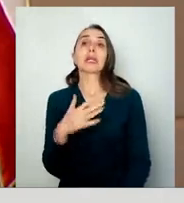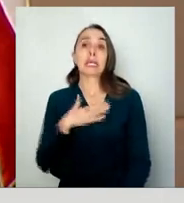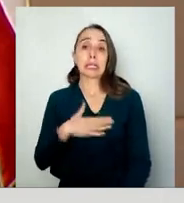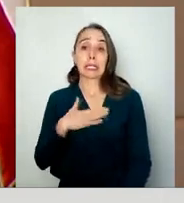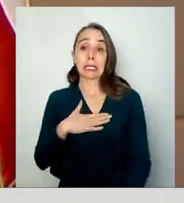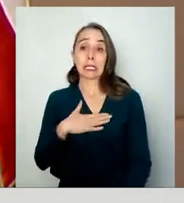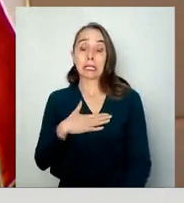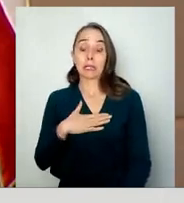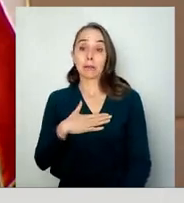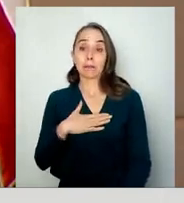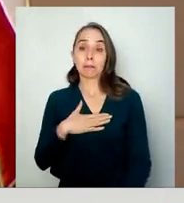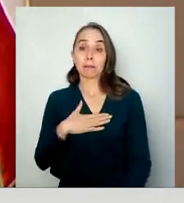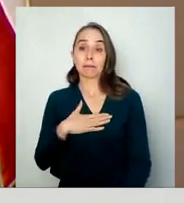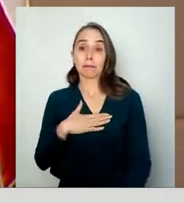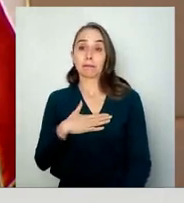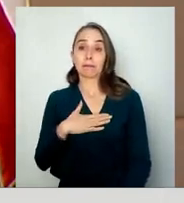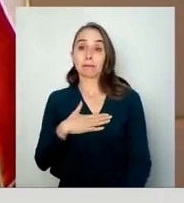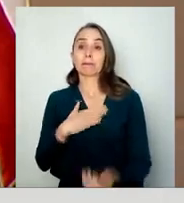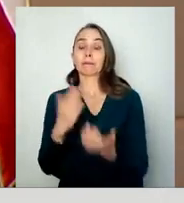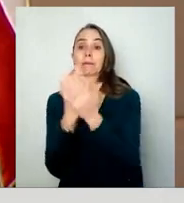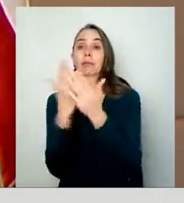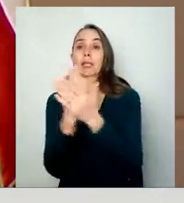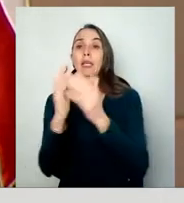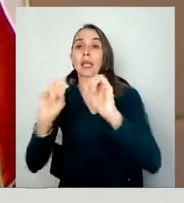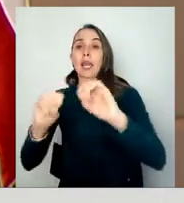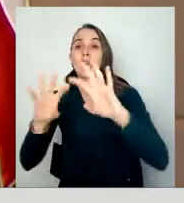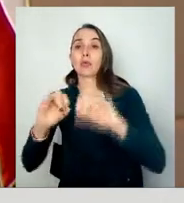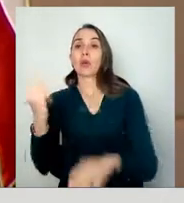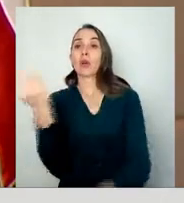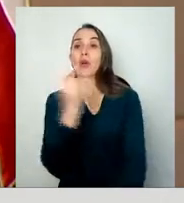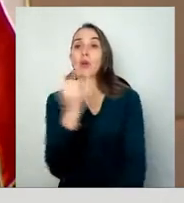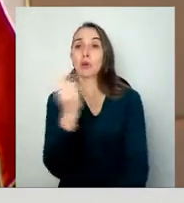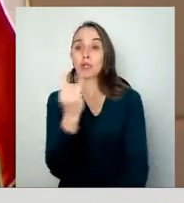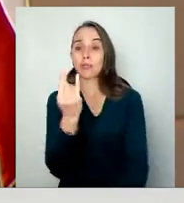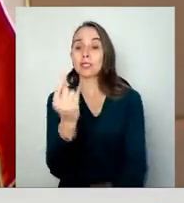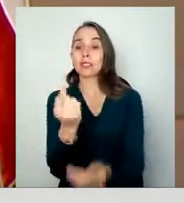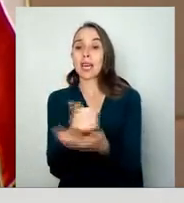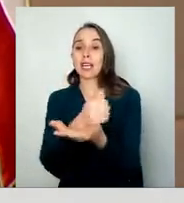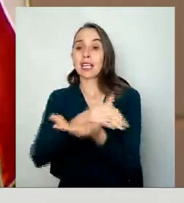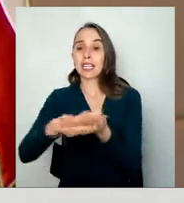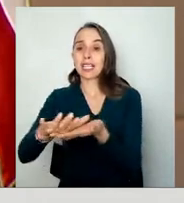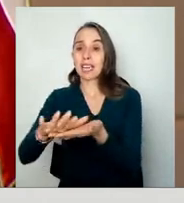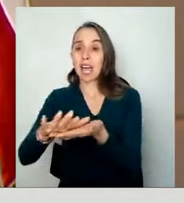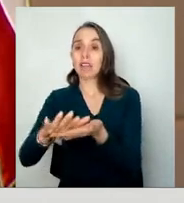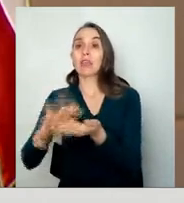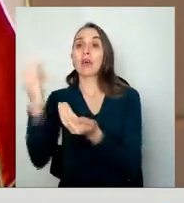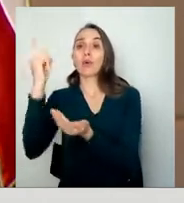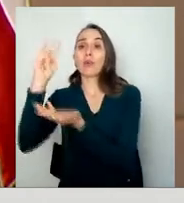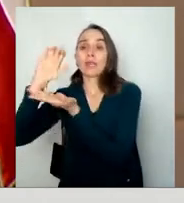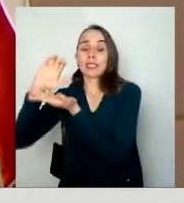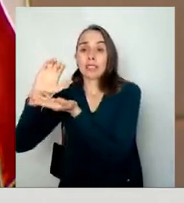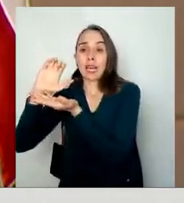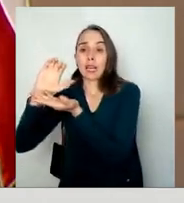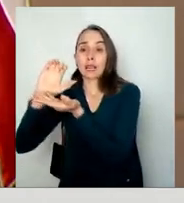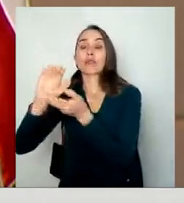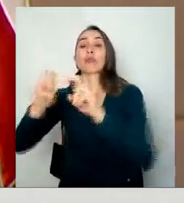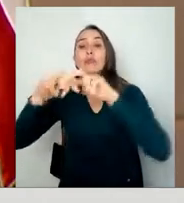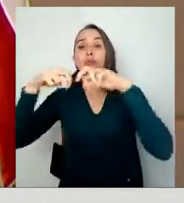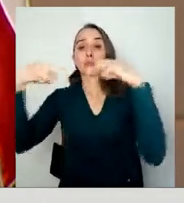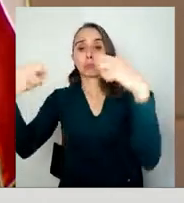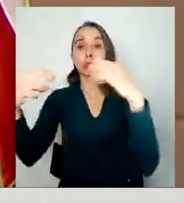que la educación Universitaria sea gratuita a través de una universidad del Estado sentémonos a conversarlo